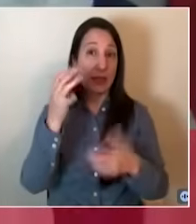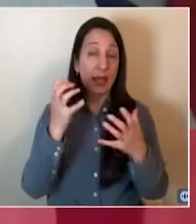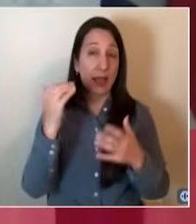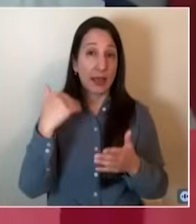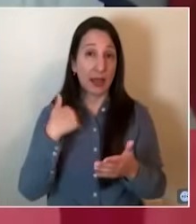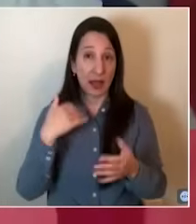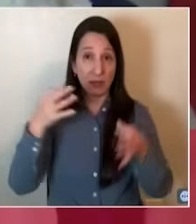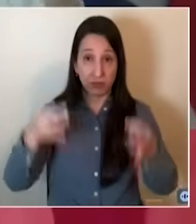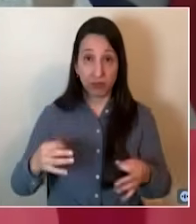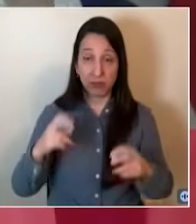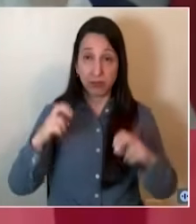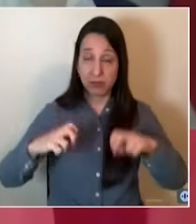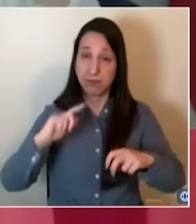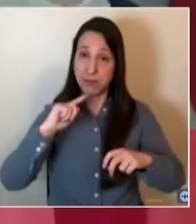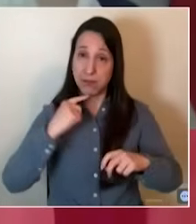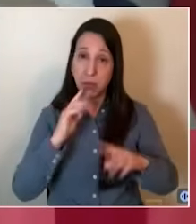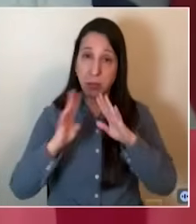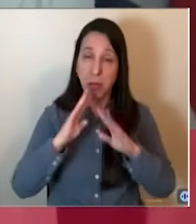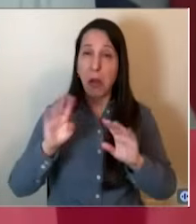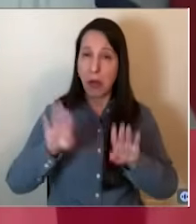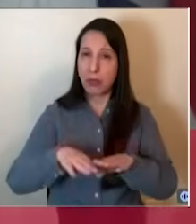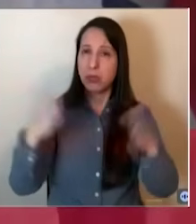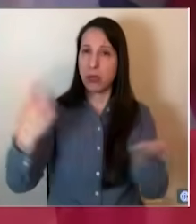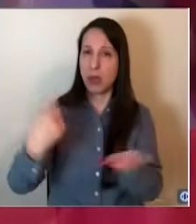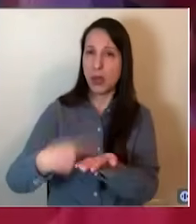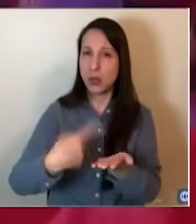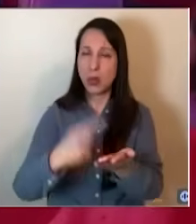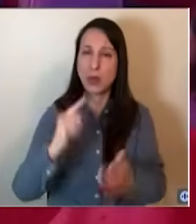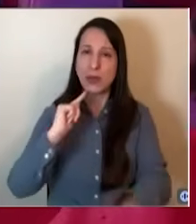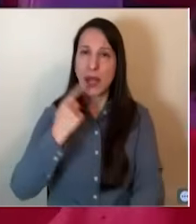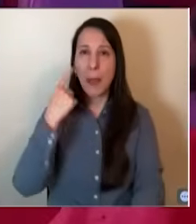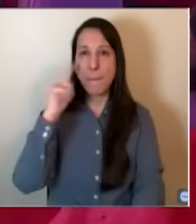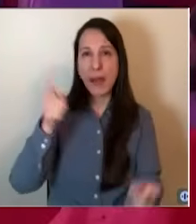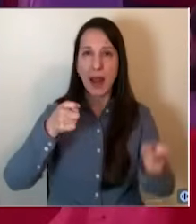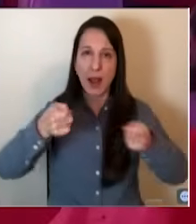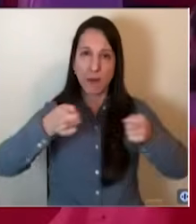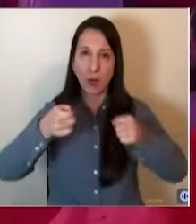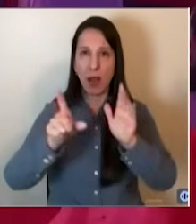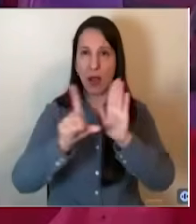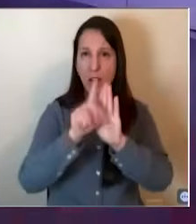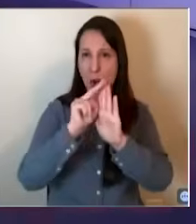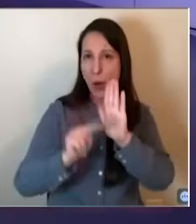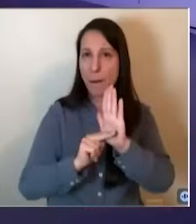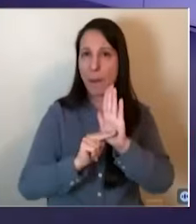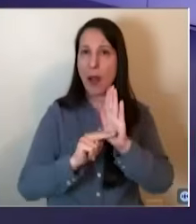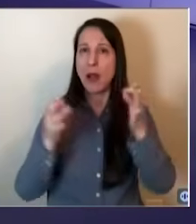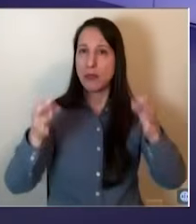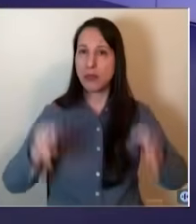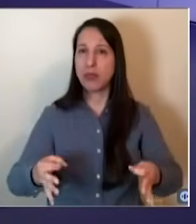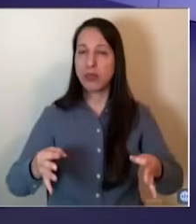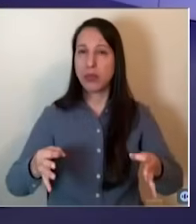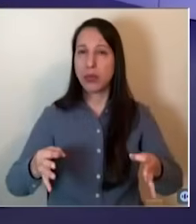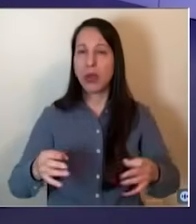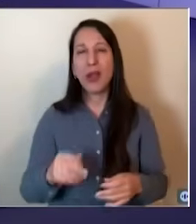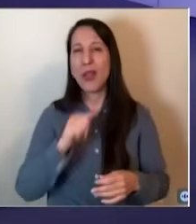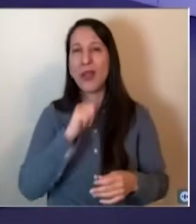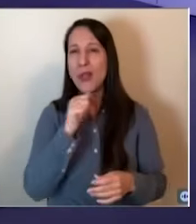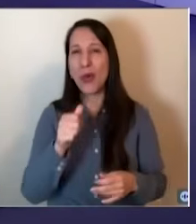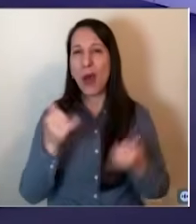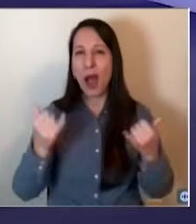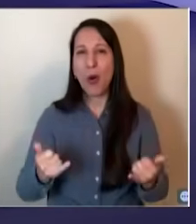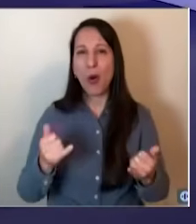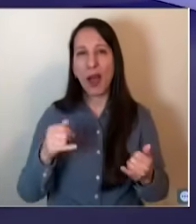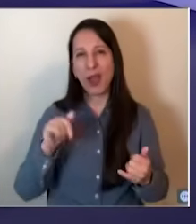seria, abramos una discusión seria en el país para regularlo adecuadamente, no al calor, como hacemos todo en Costa